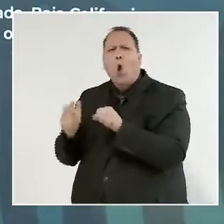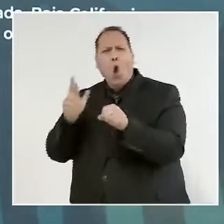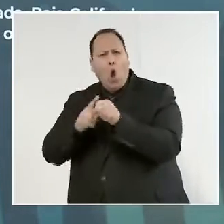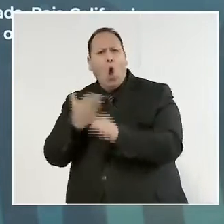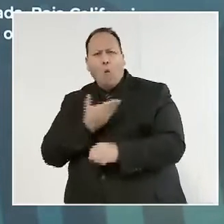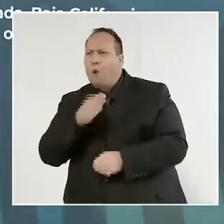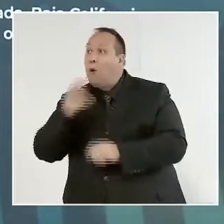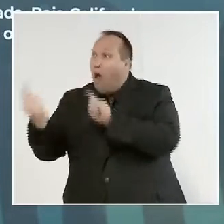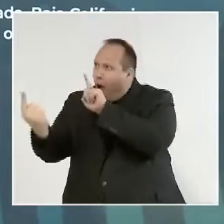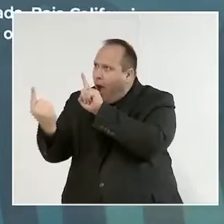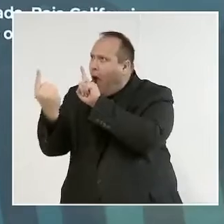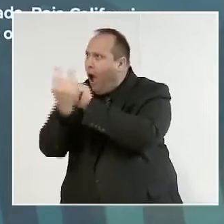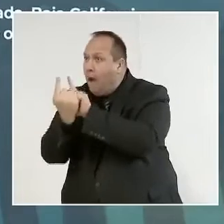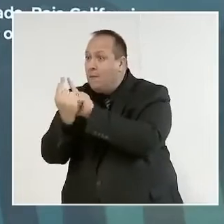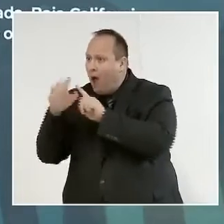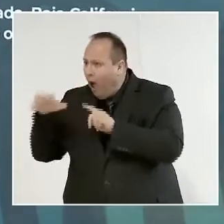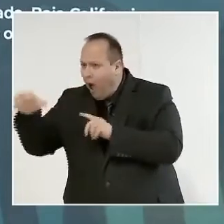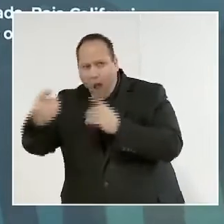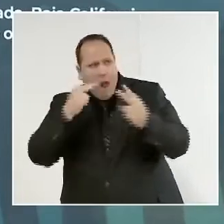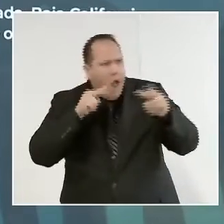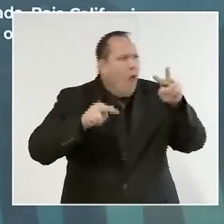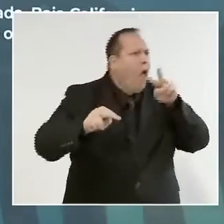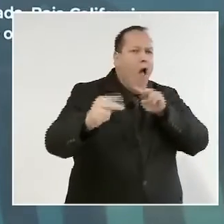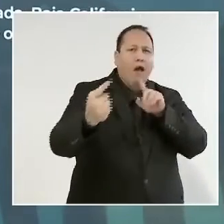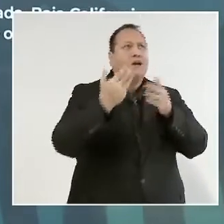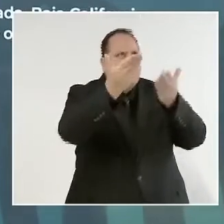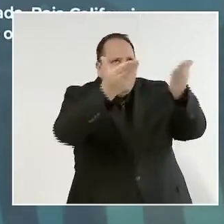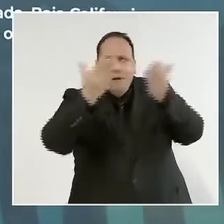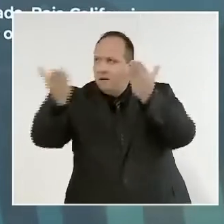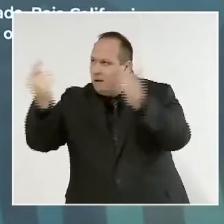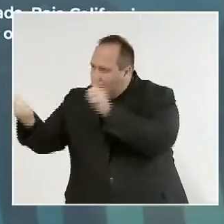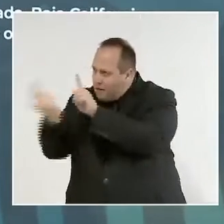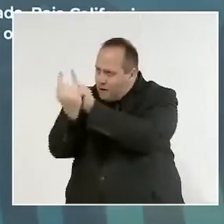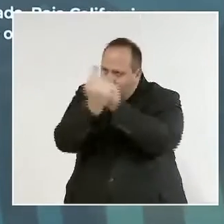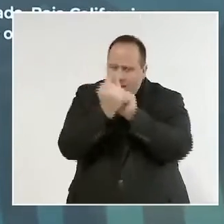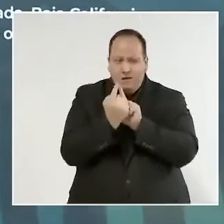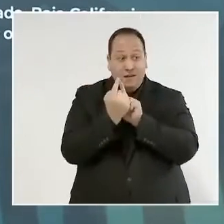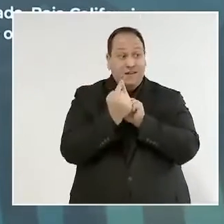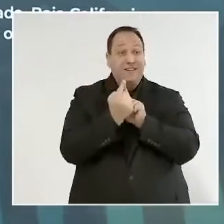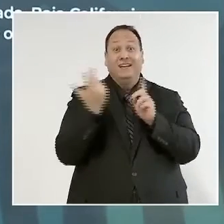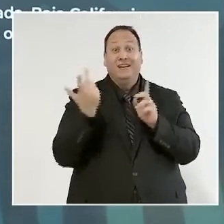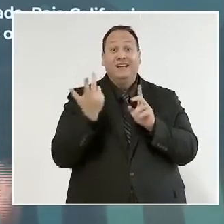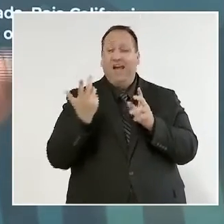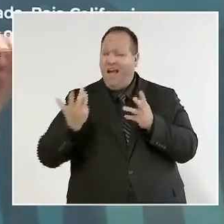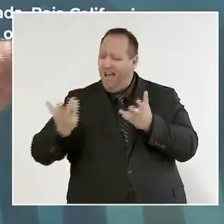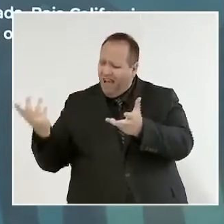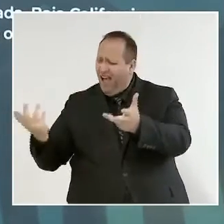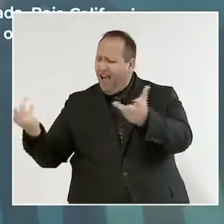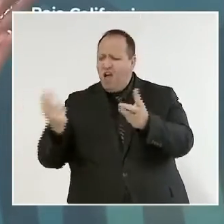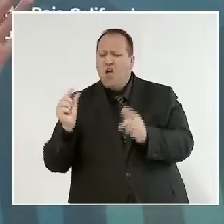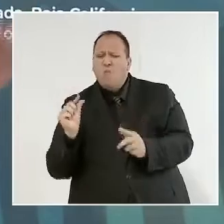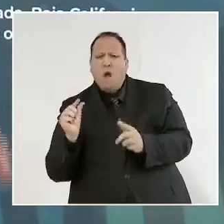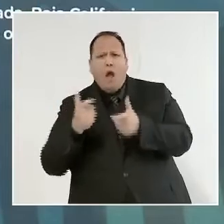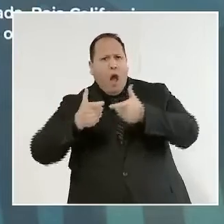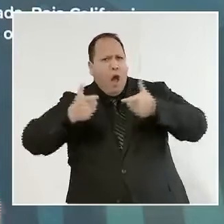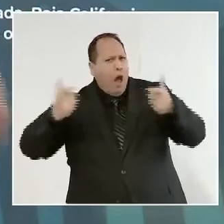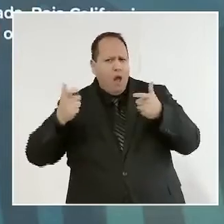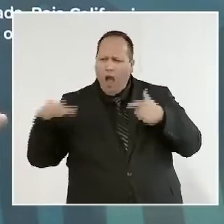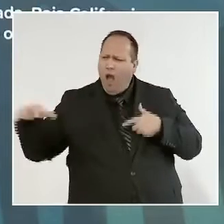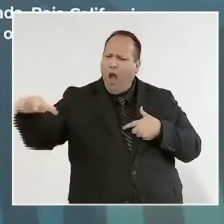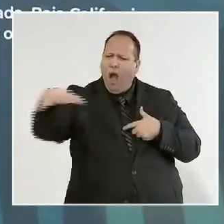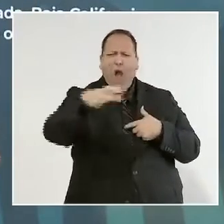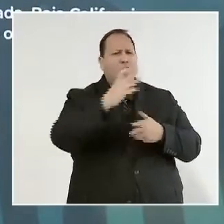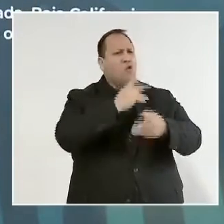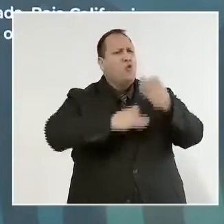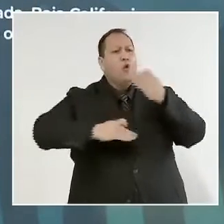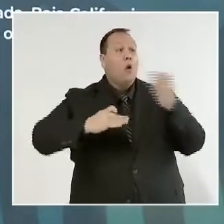presidente municipal, en sus colonias, para hacerles peticiones. Todas y cada una de las obras, pequeñas o grandes, que se hicieron,